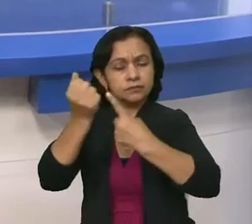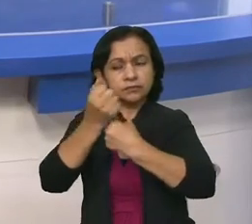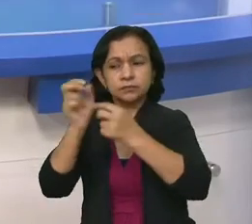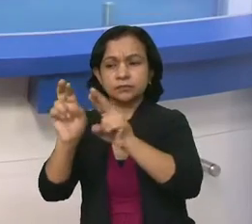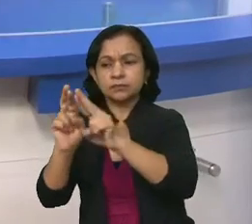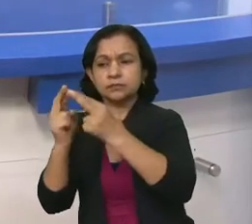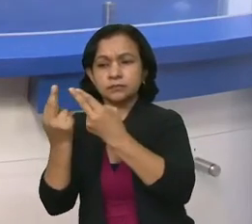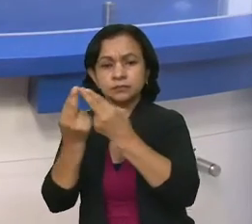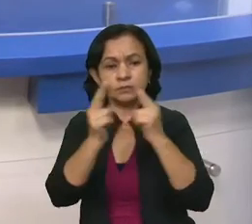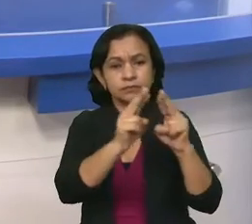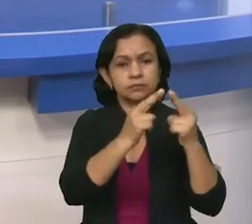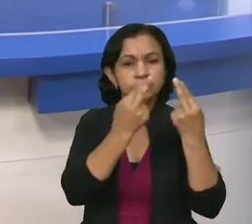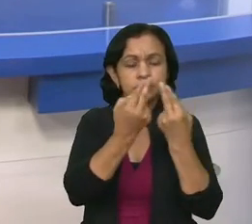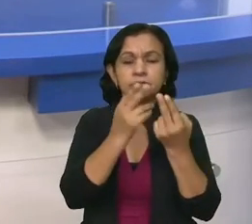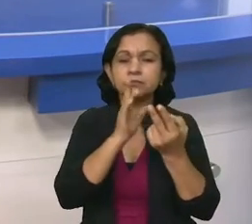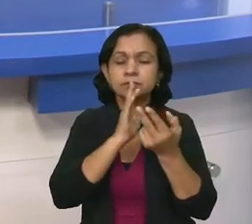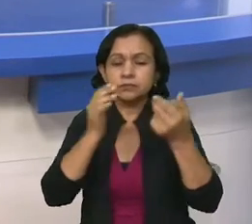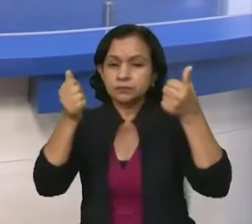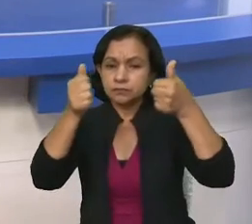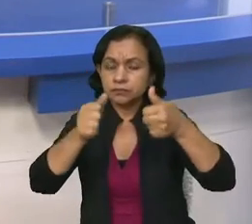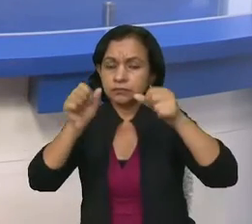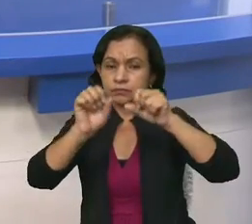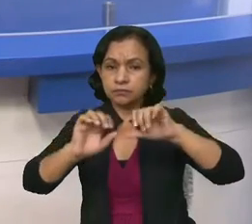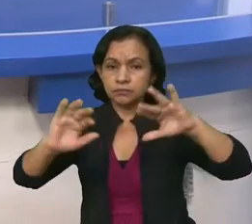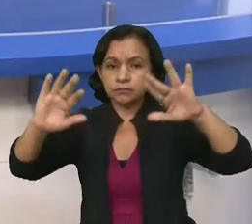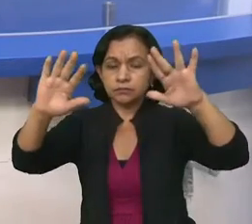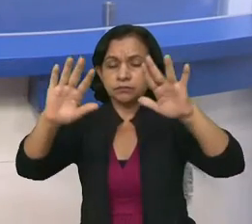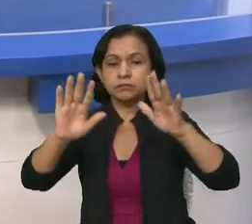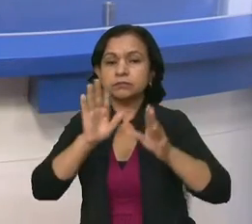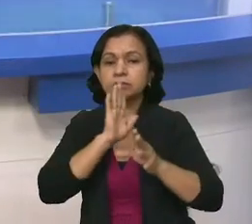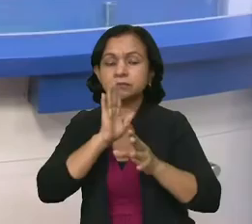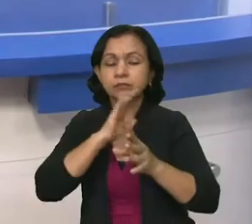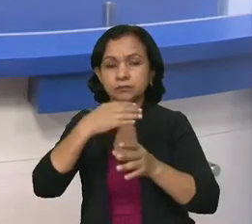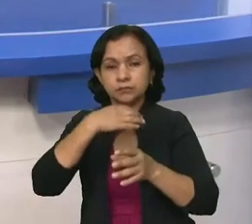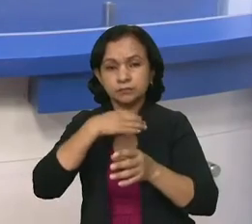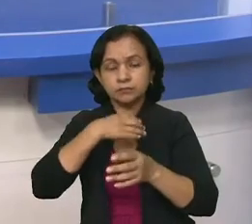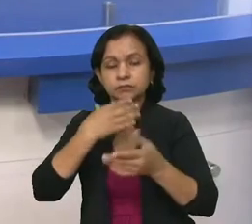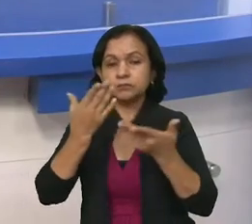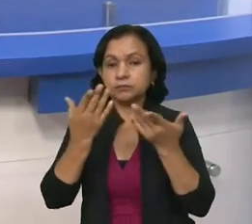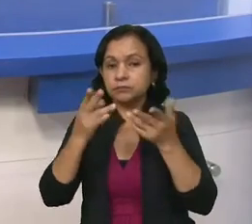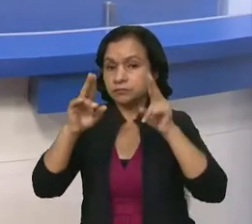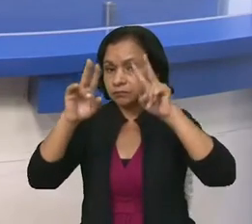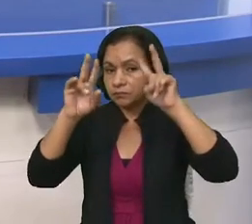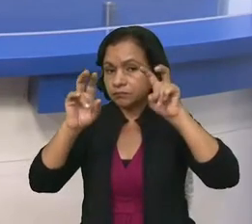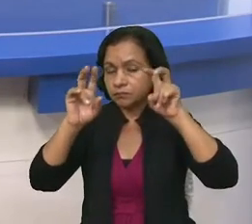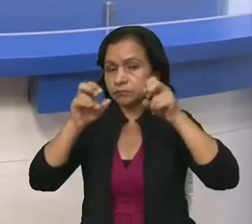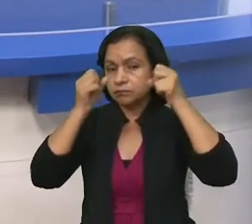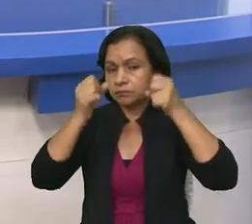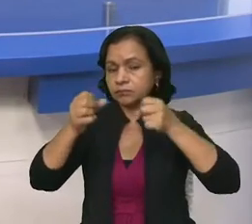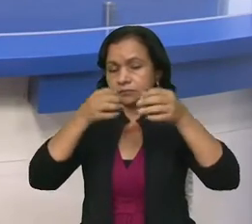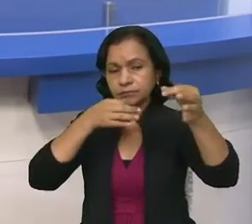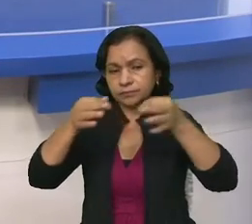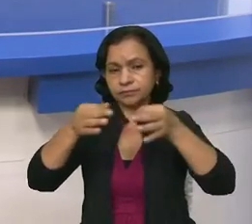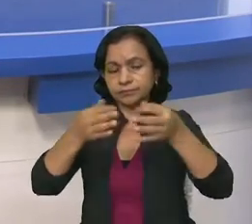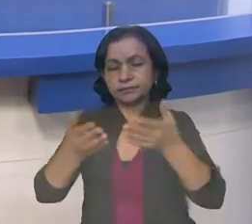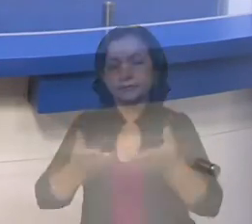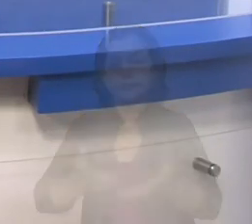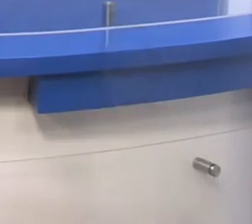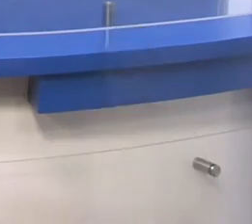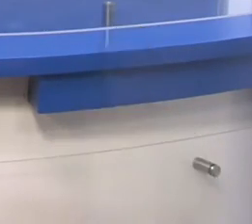para conversar sobre tratados y convenciones relacionados a sus competencias. Miguel Carranza Mena nos continúa informando.